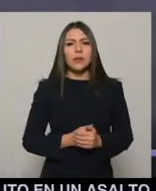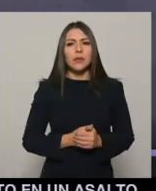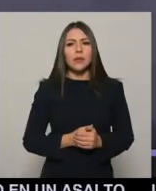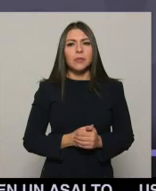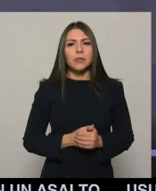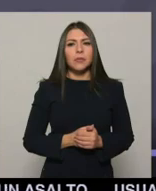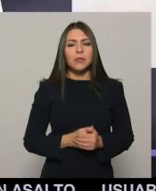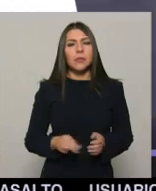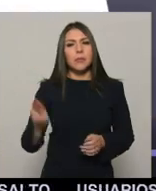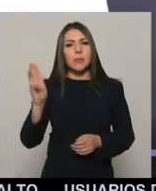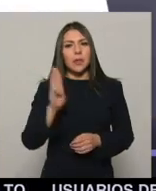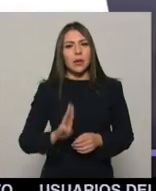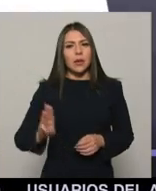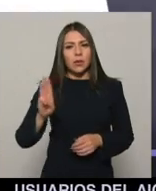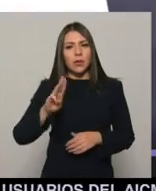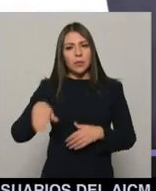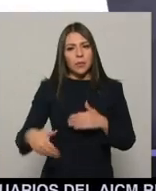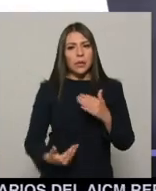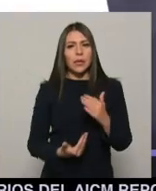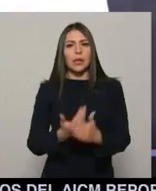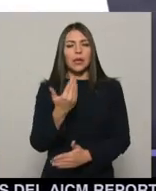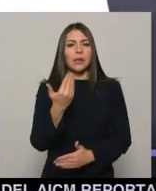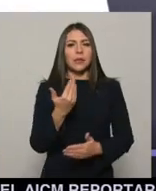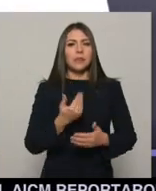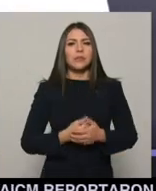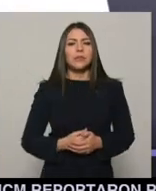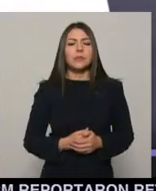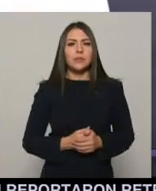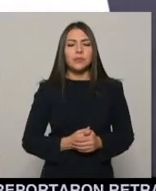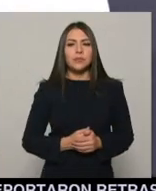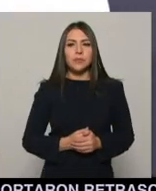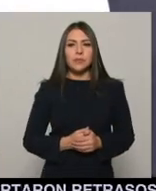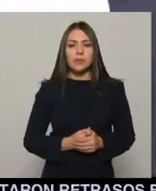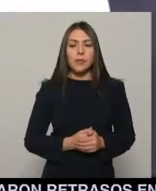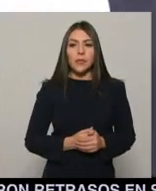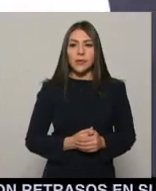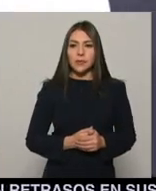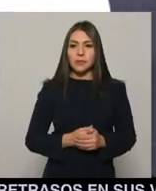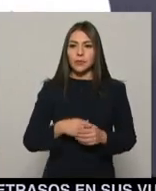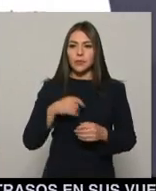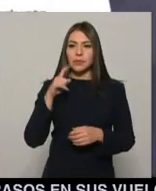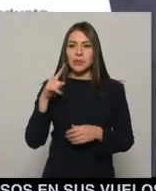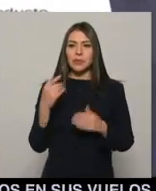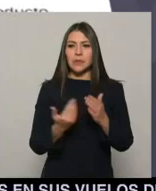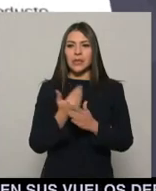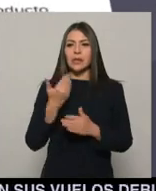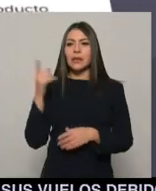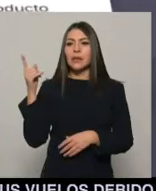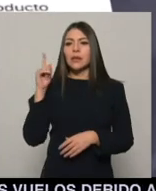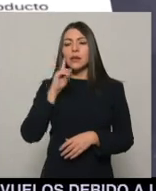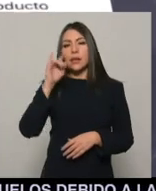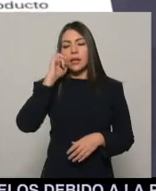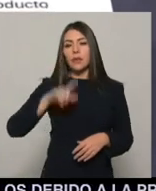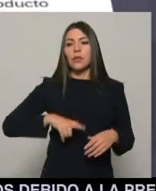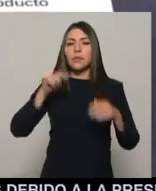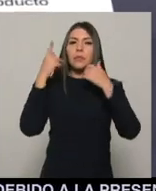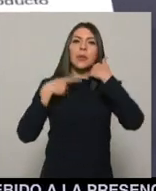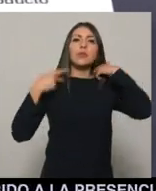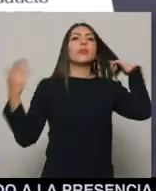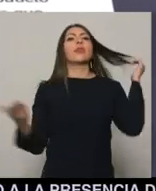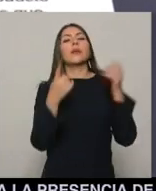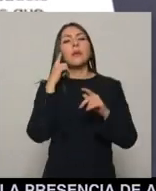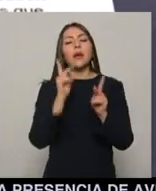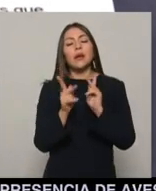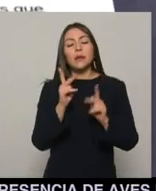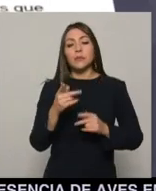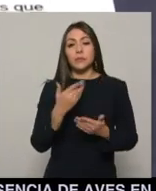miércoles, y en la mañana, en digamos, formato de las audiencias. Y bueno, lo que nosotros estamos buscando realmente